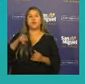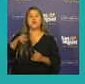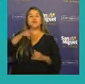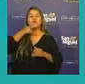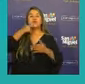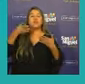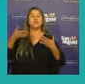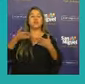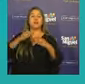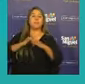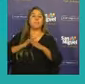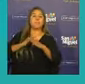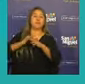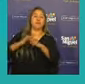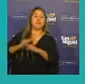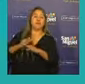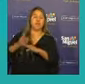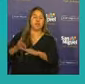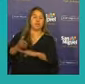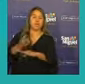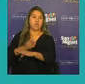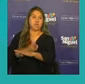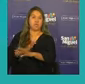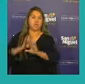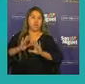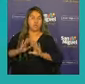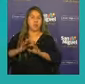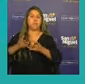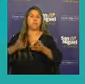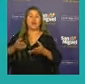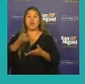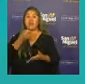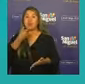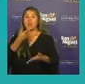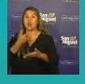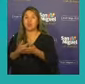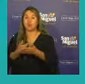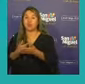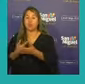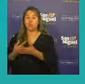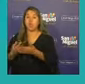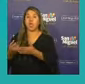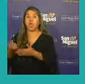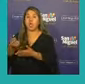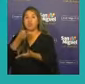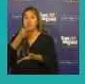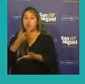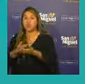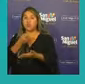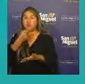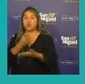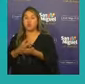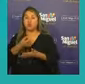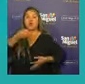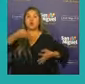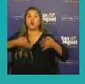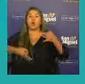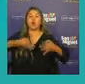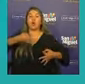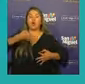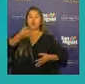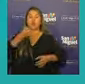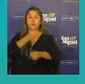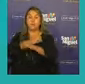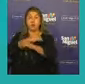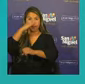prevenir o hacer que no lleguen las denuncias o los conflictos vecinales al juzgado de policía local, sino que